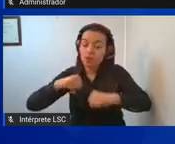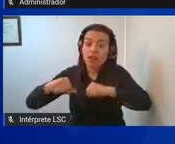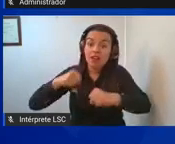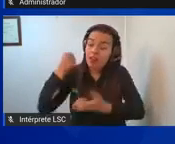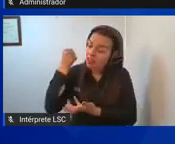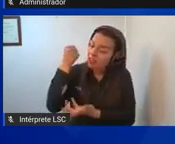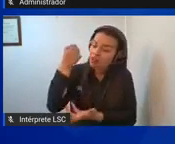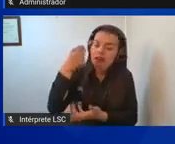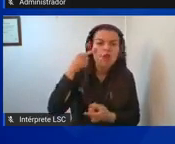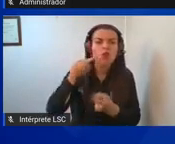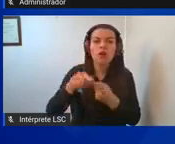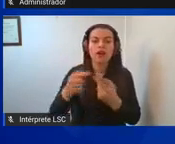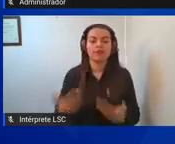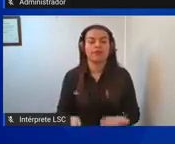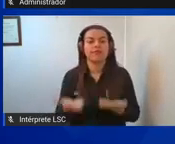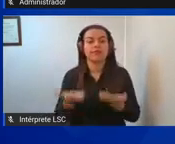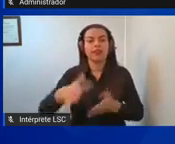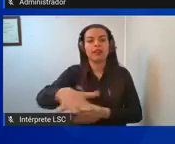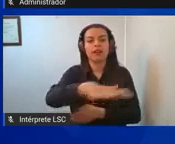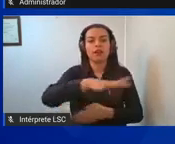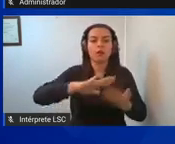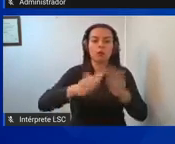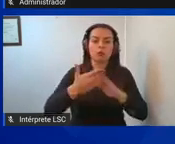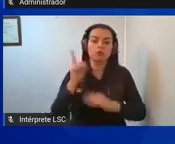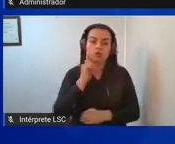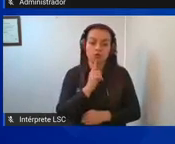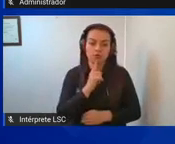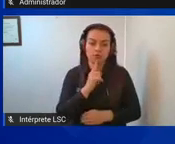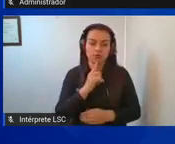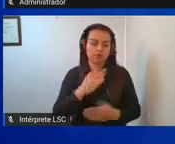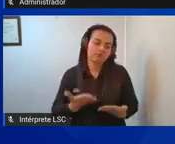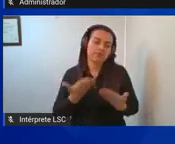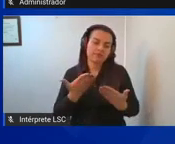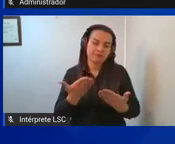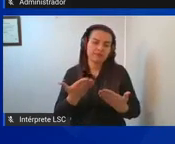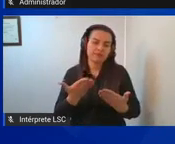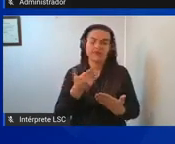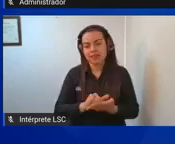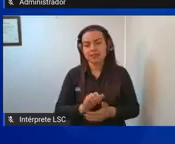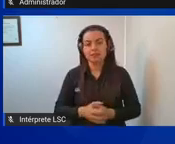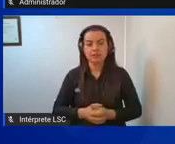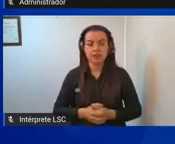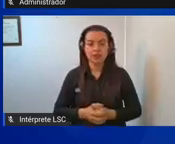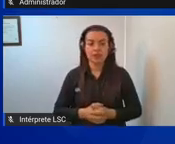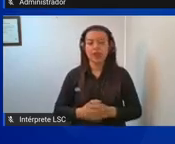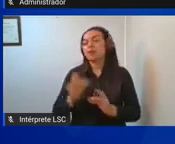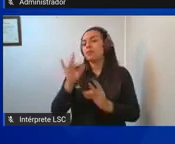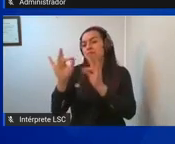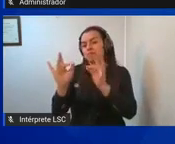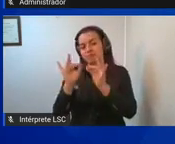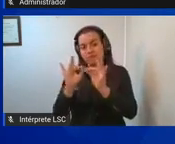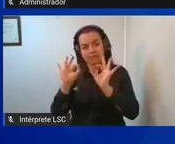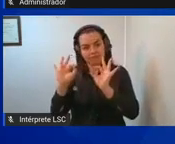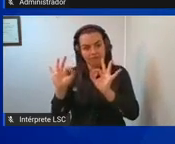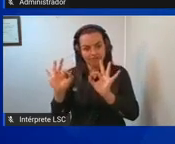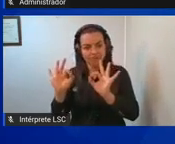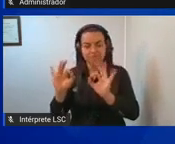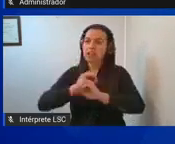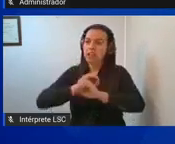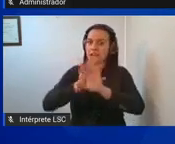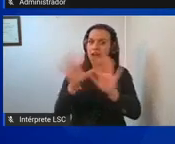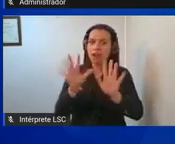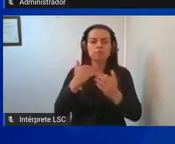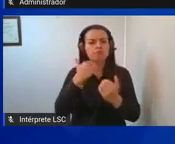de la comunidad. Ese sería mi apunte. Perfecto. Está súper claro. No sé si ustedes